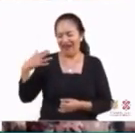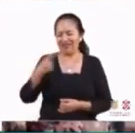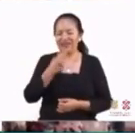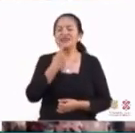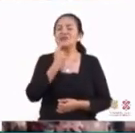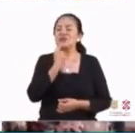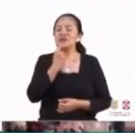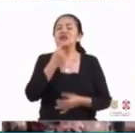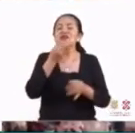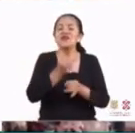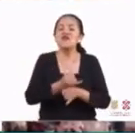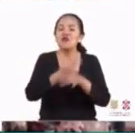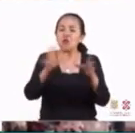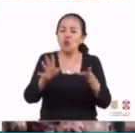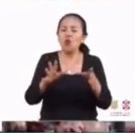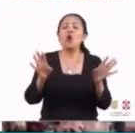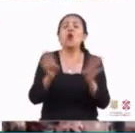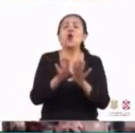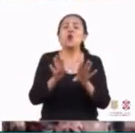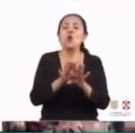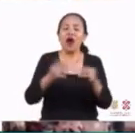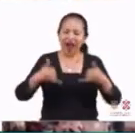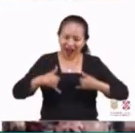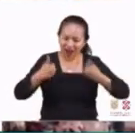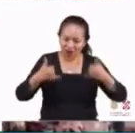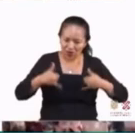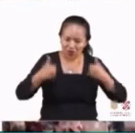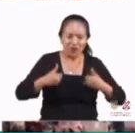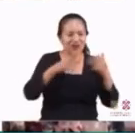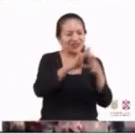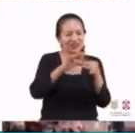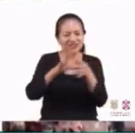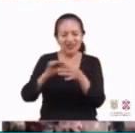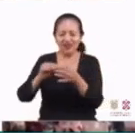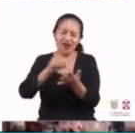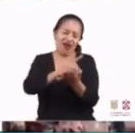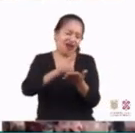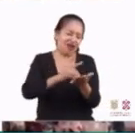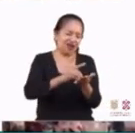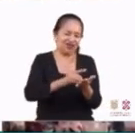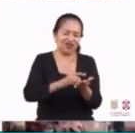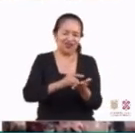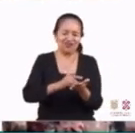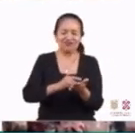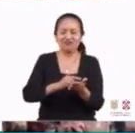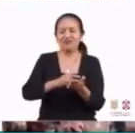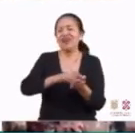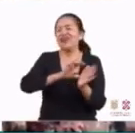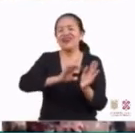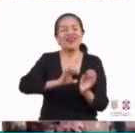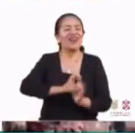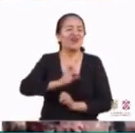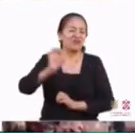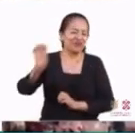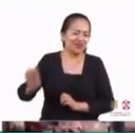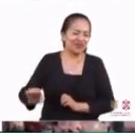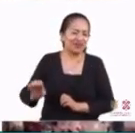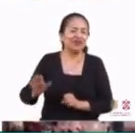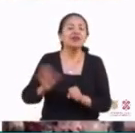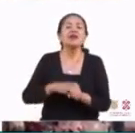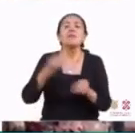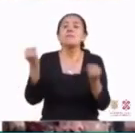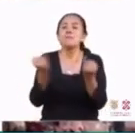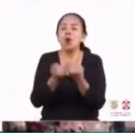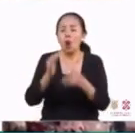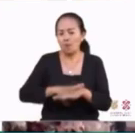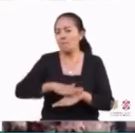para poder informar a los jóvenes que se alejen pues de cualquier tipo de droga, pero en particular del fentanilo, porque pues